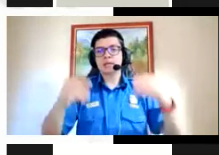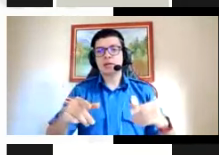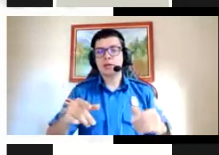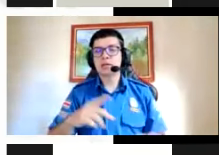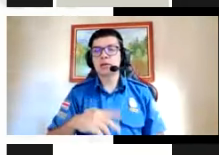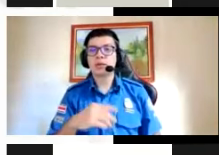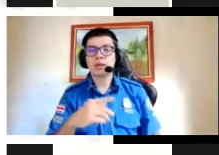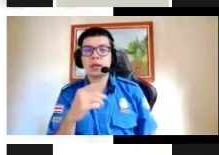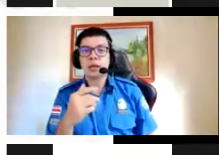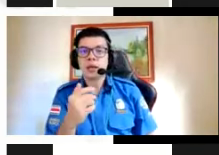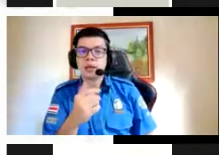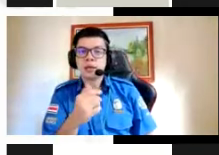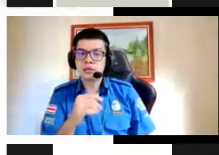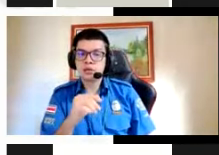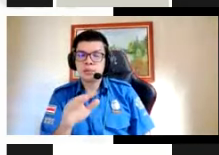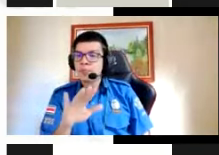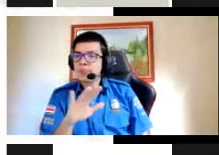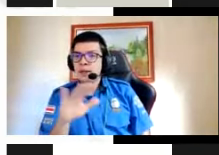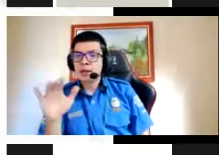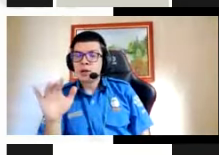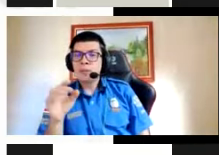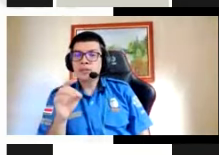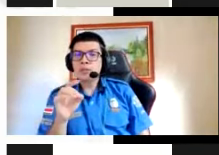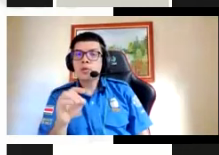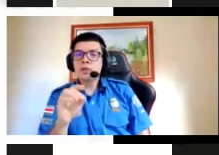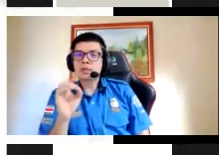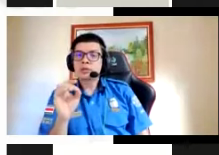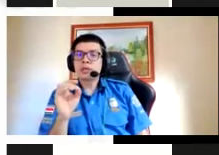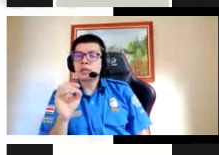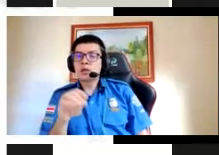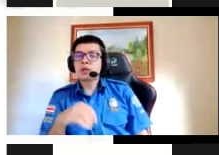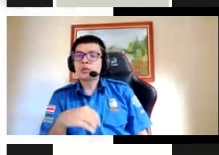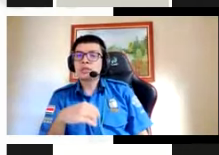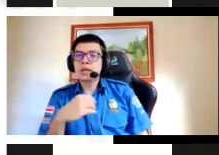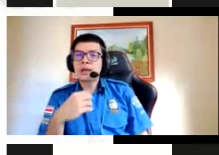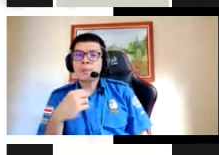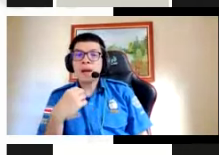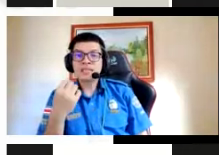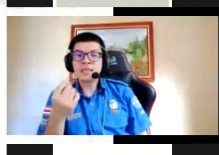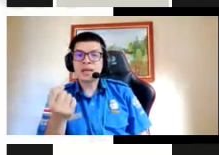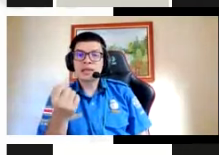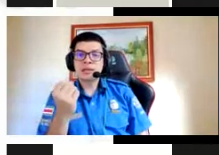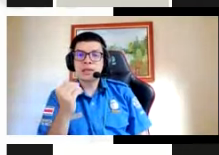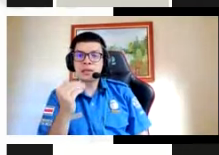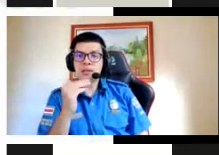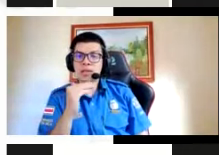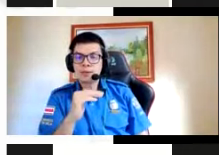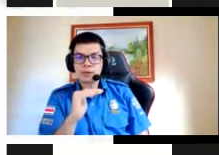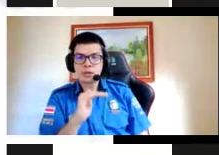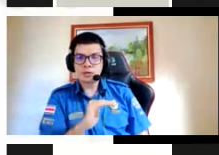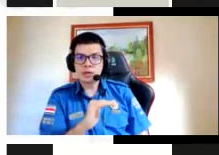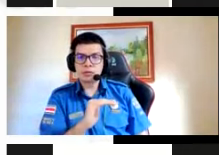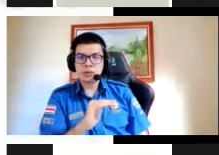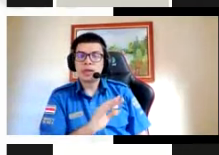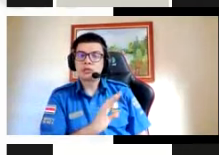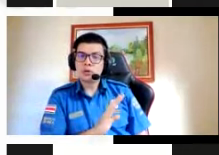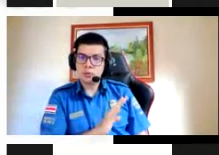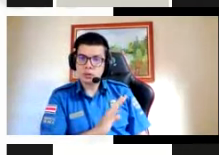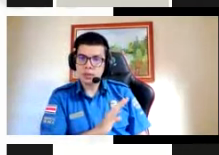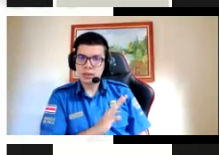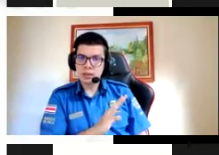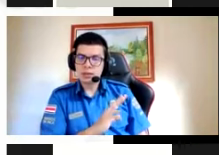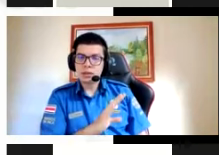hasta donde se encuentra el detector. Lo más común es que estos detectores no se instalen más allá de 30 centímetros del suelo. Eso